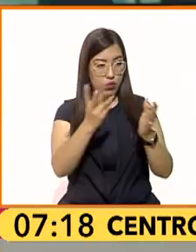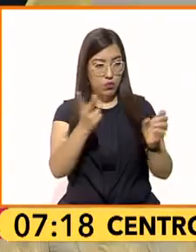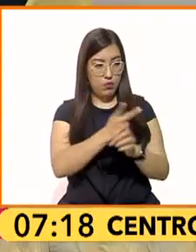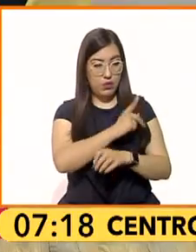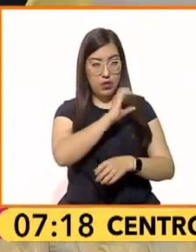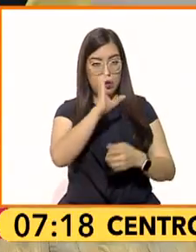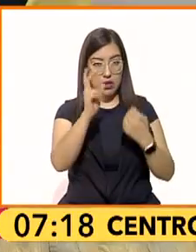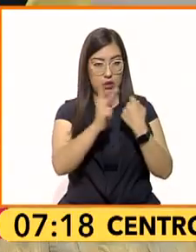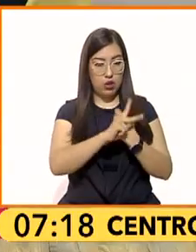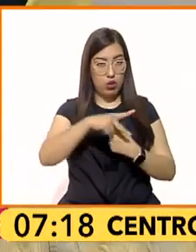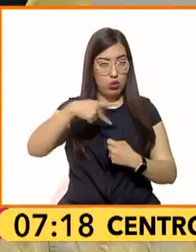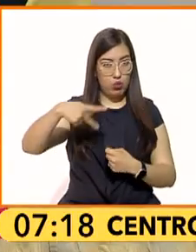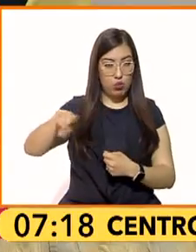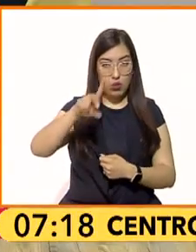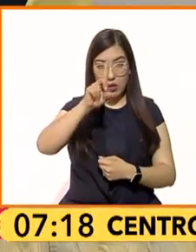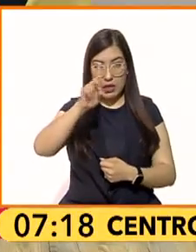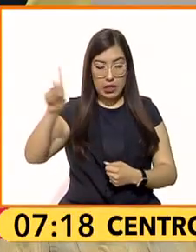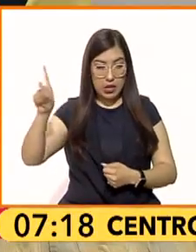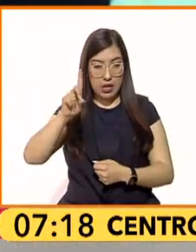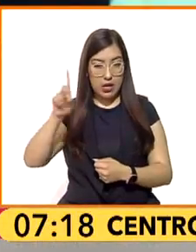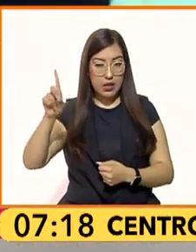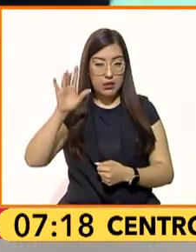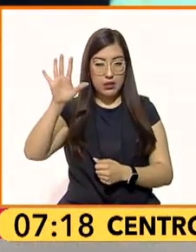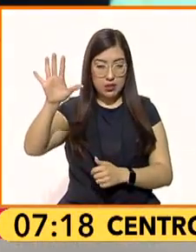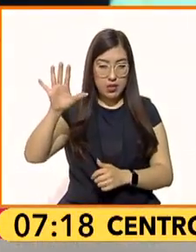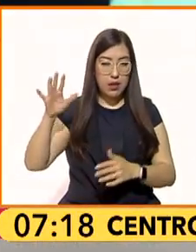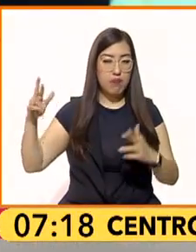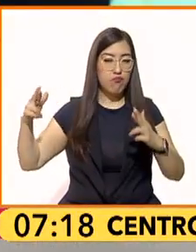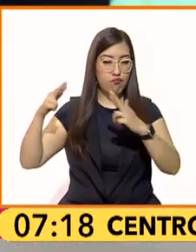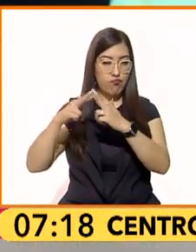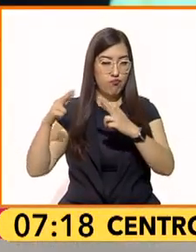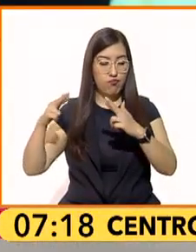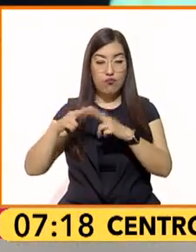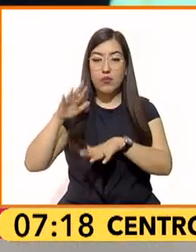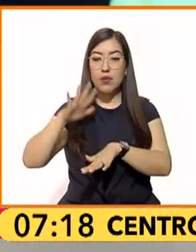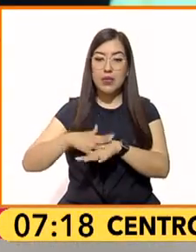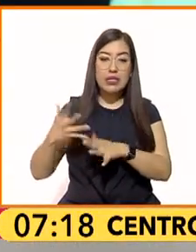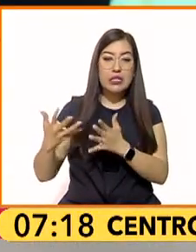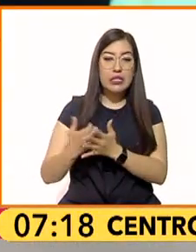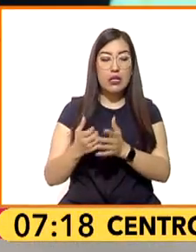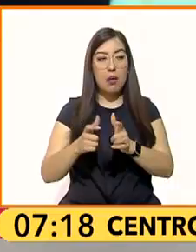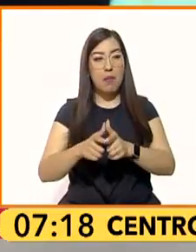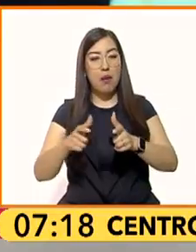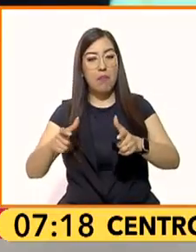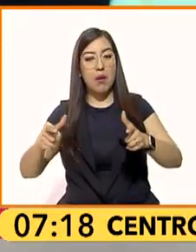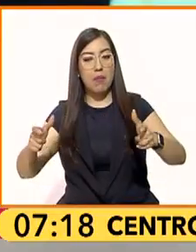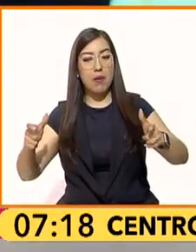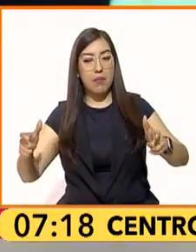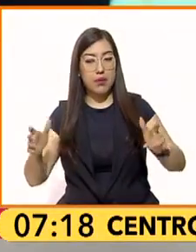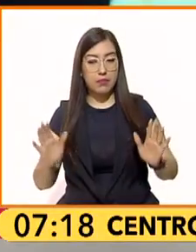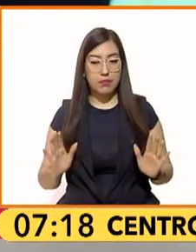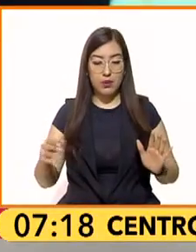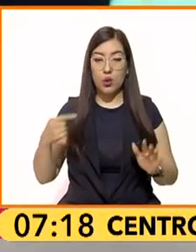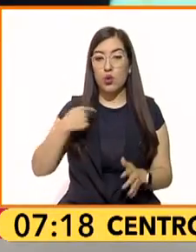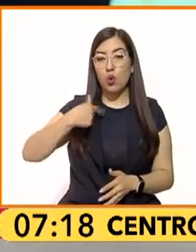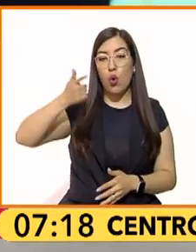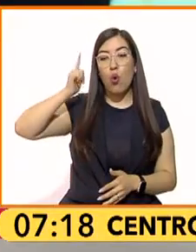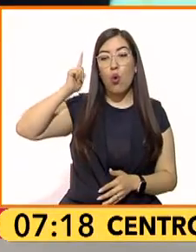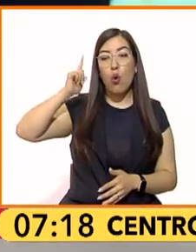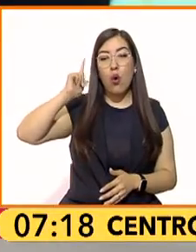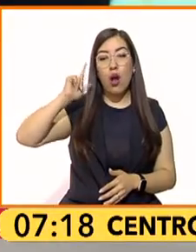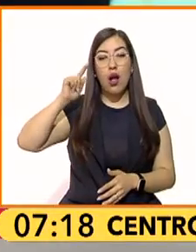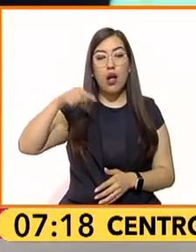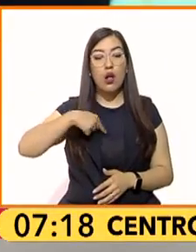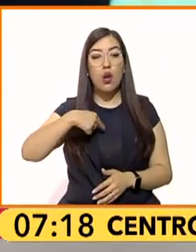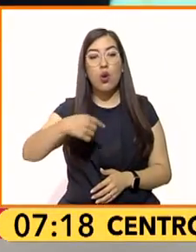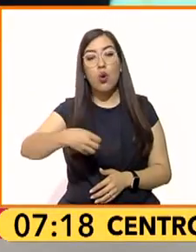la ultraderecha y la ultraderecha religiosa está ganando terreno. Claro. Yo espero, y voy a hacer mis plegarias,